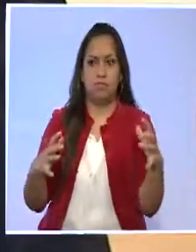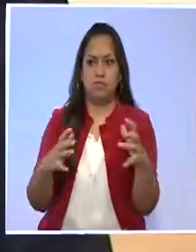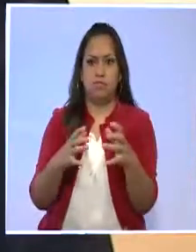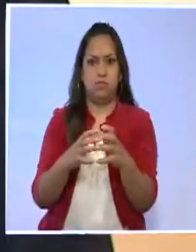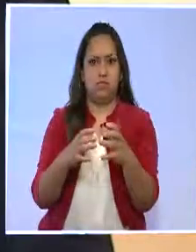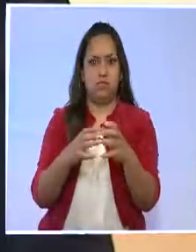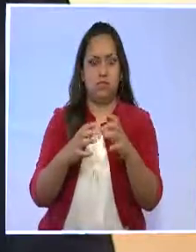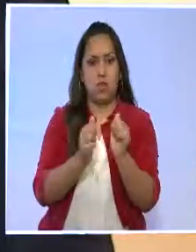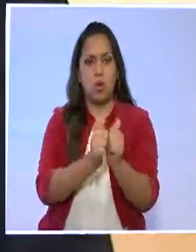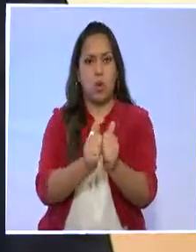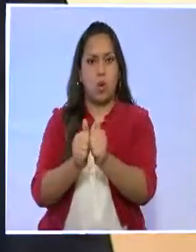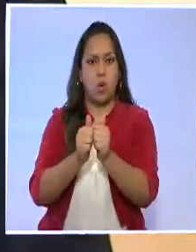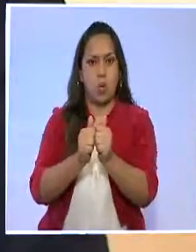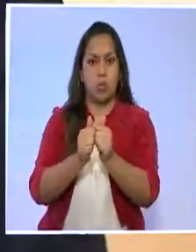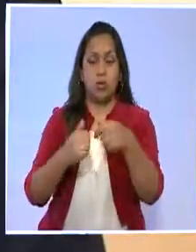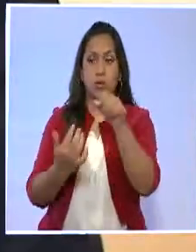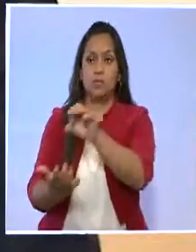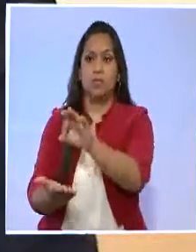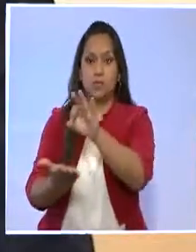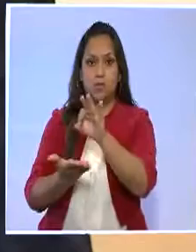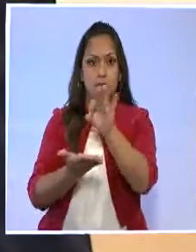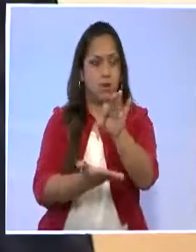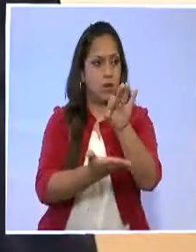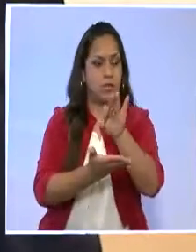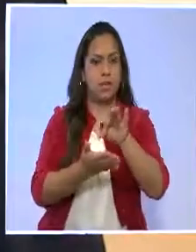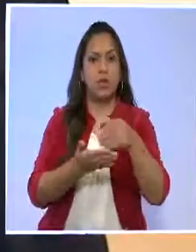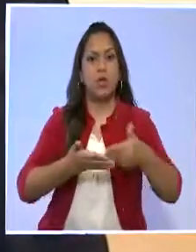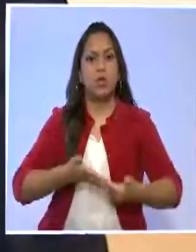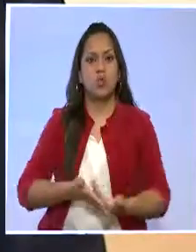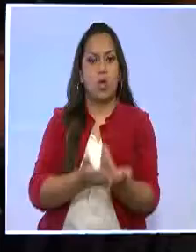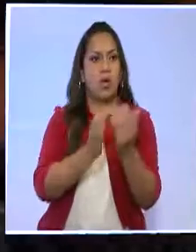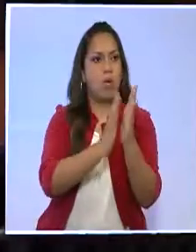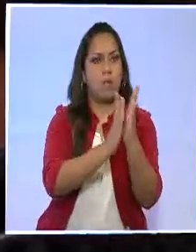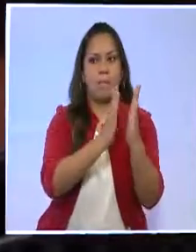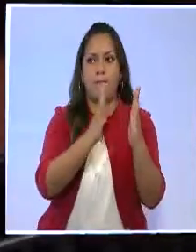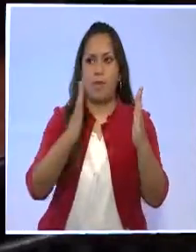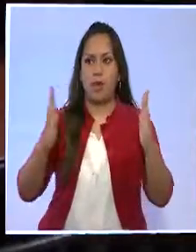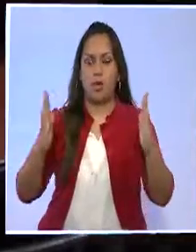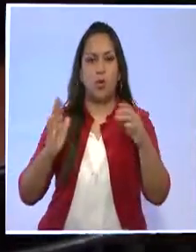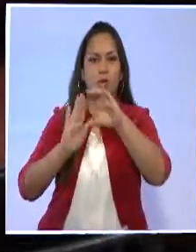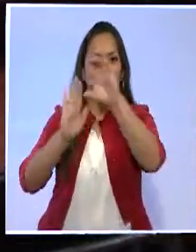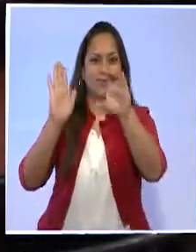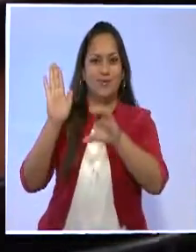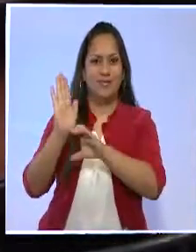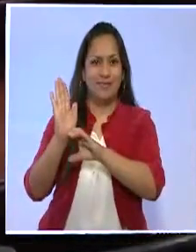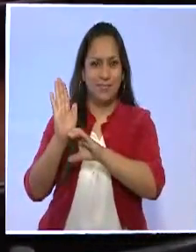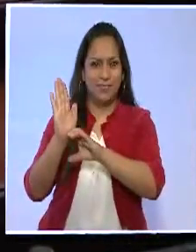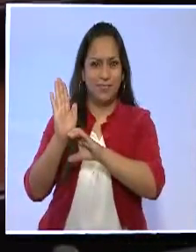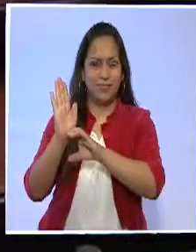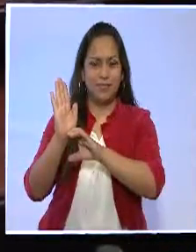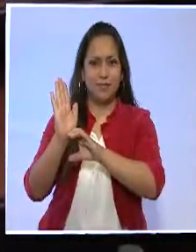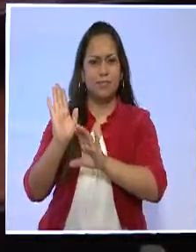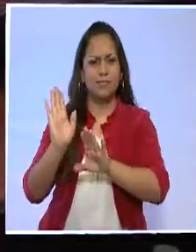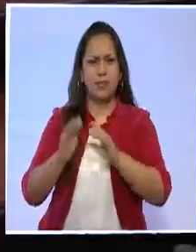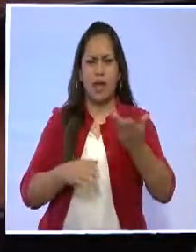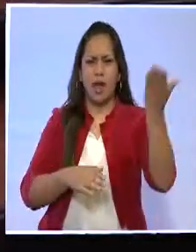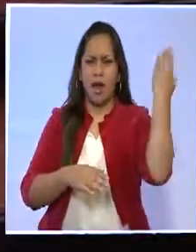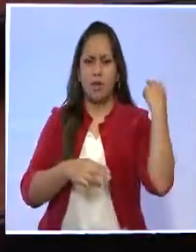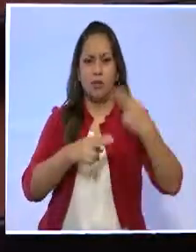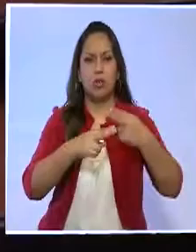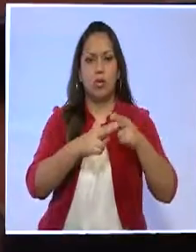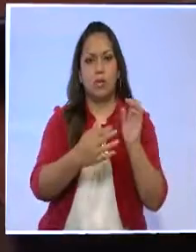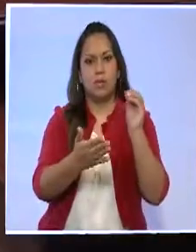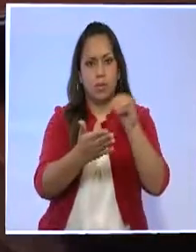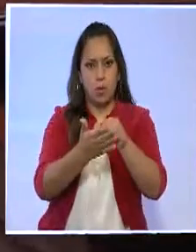cámara nacional representantes se nace el nuevo período constitucional no es cierto un buen tiempo lo llamado el